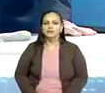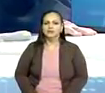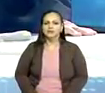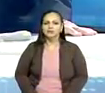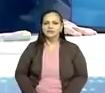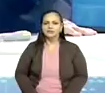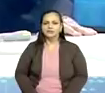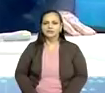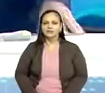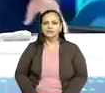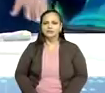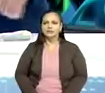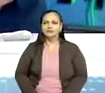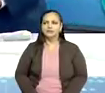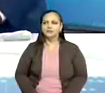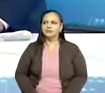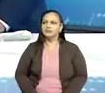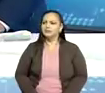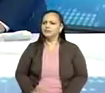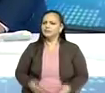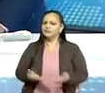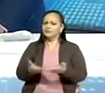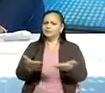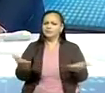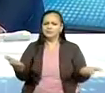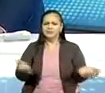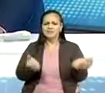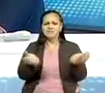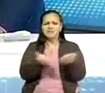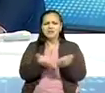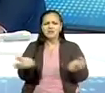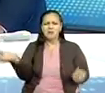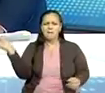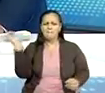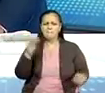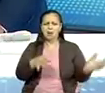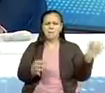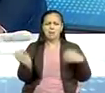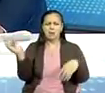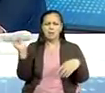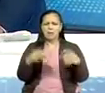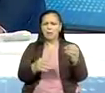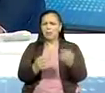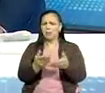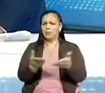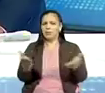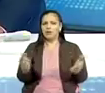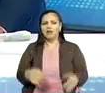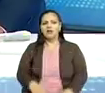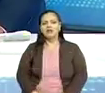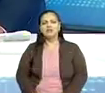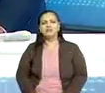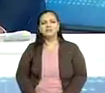Entonces se le ha quedado olvidado. Se ha convertido esto en un basurero. Ah, se le ha quedado olvidado algunas prendas.